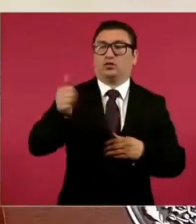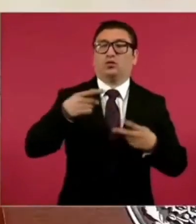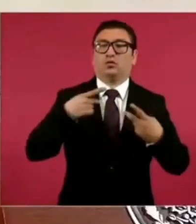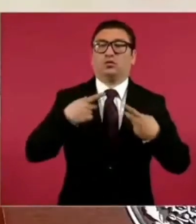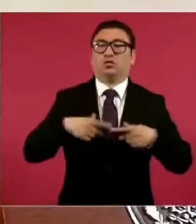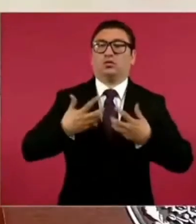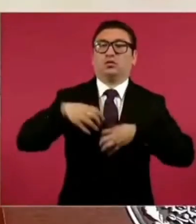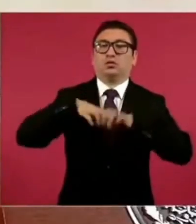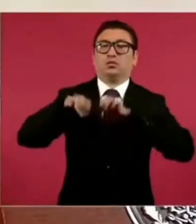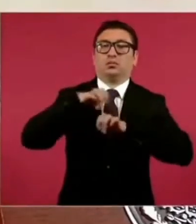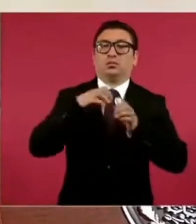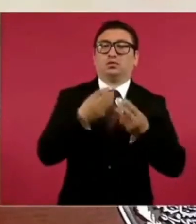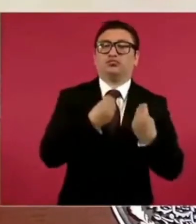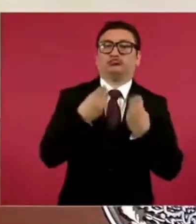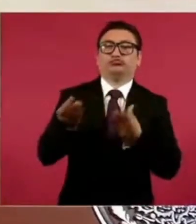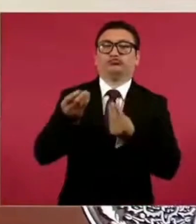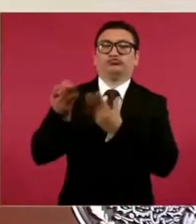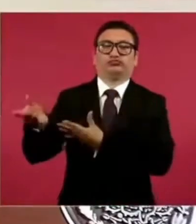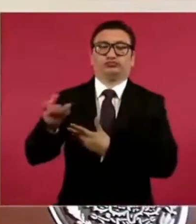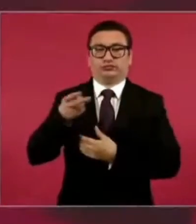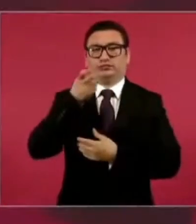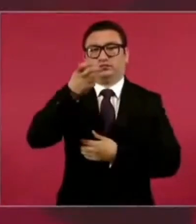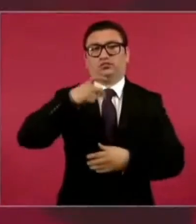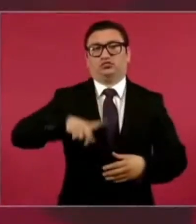Esa era la función principal del gobierno,